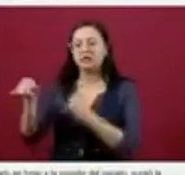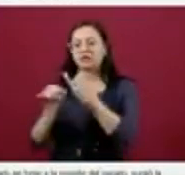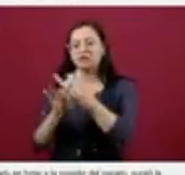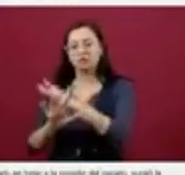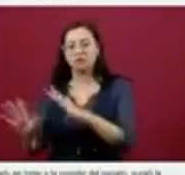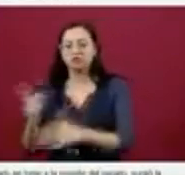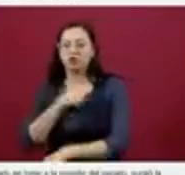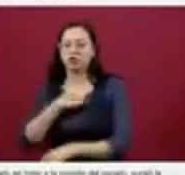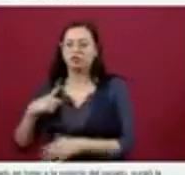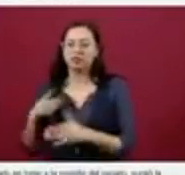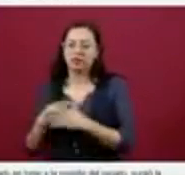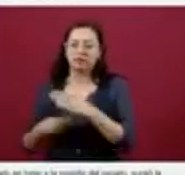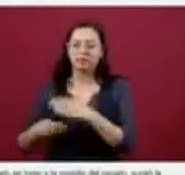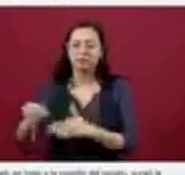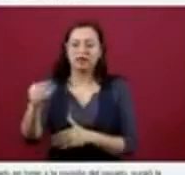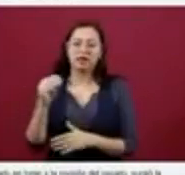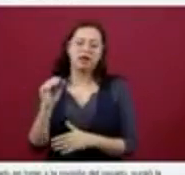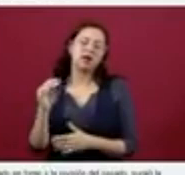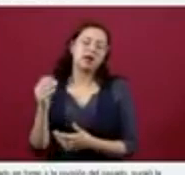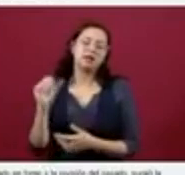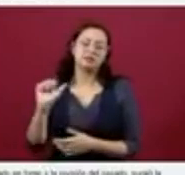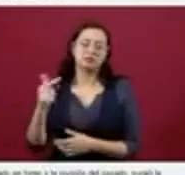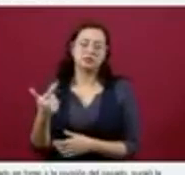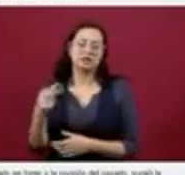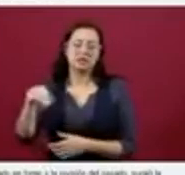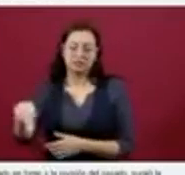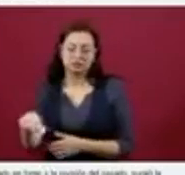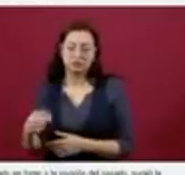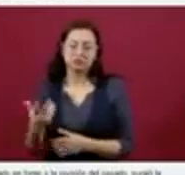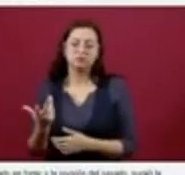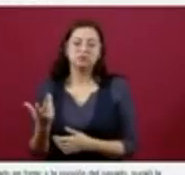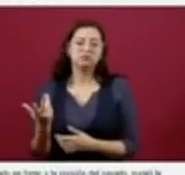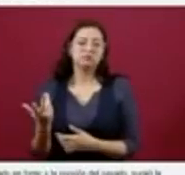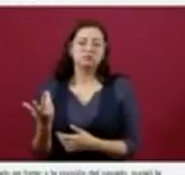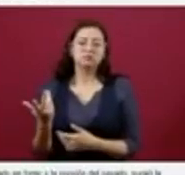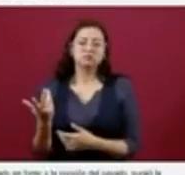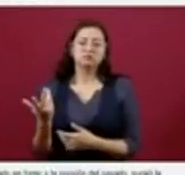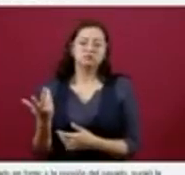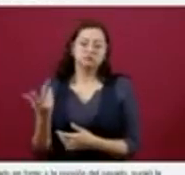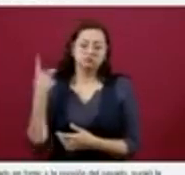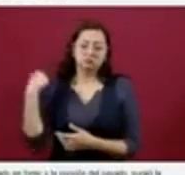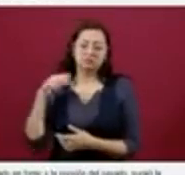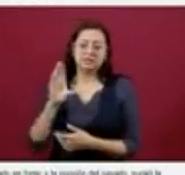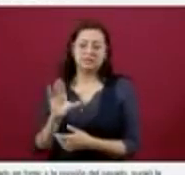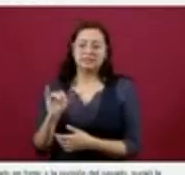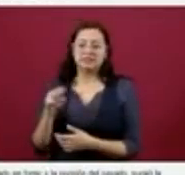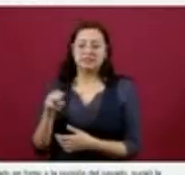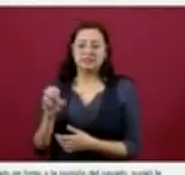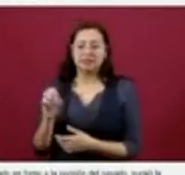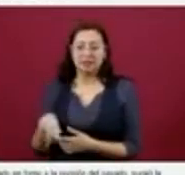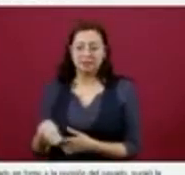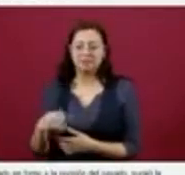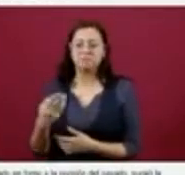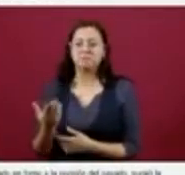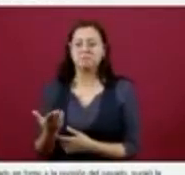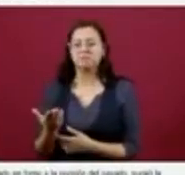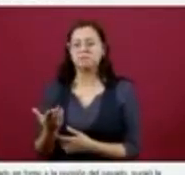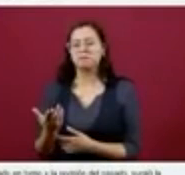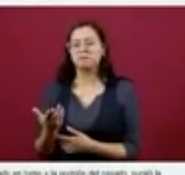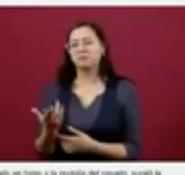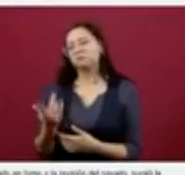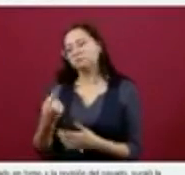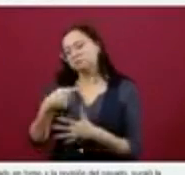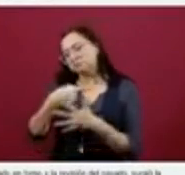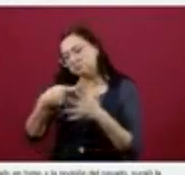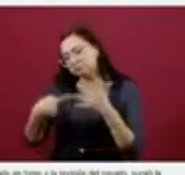información al Archivo General de la Nación. Particularmente, el entonces CISEN hizo entrega de una